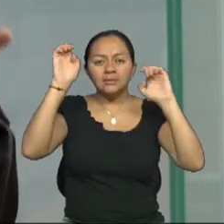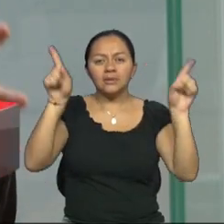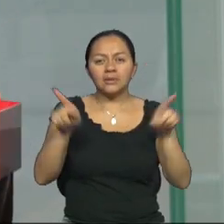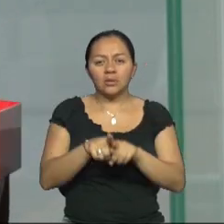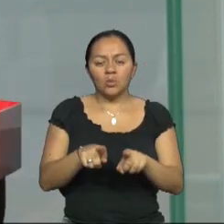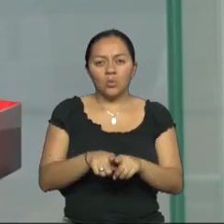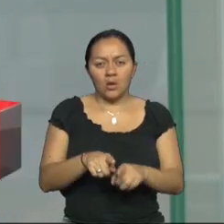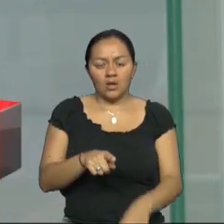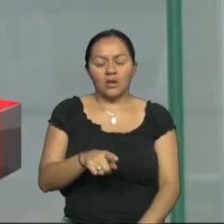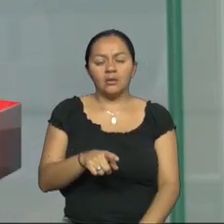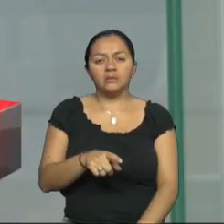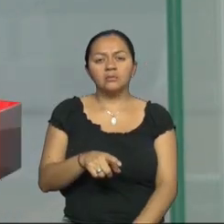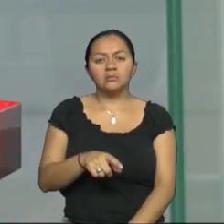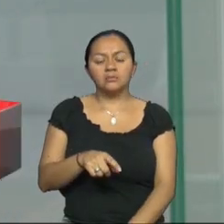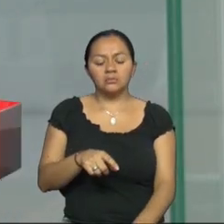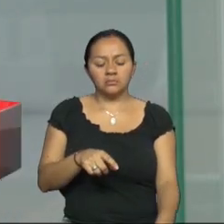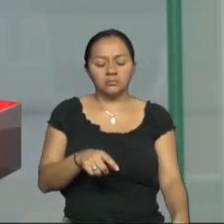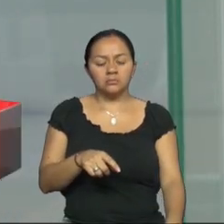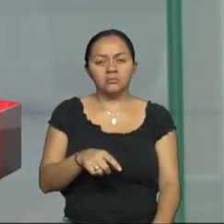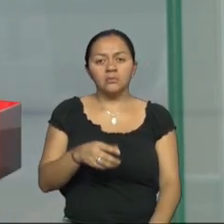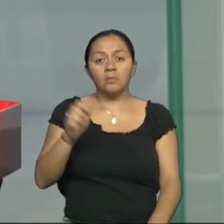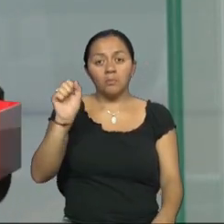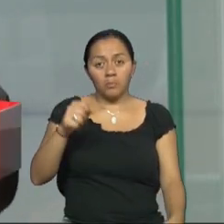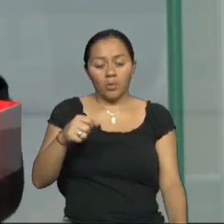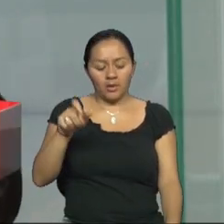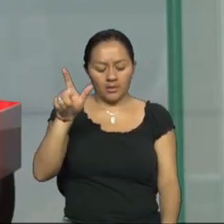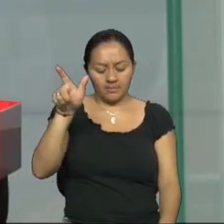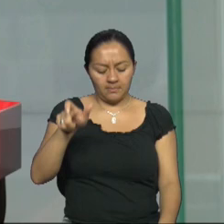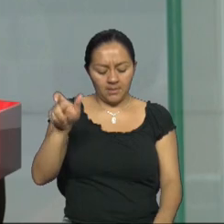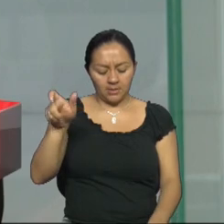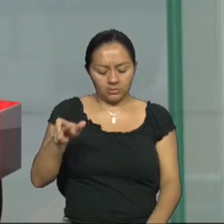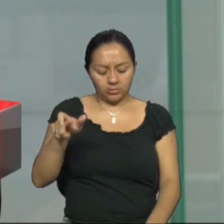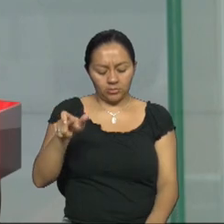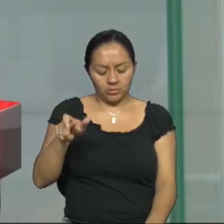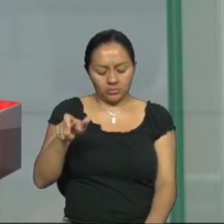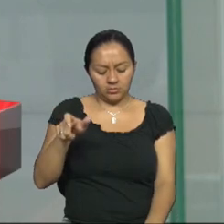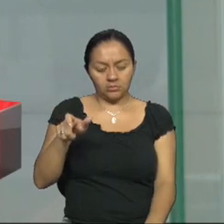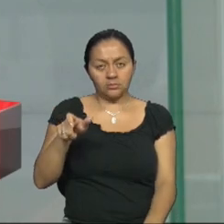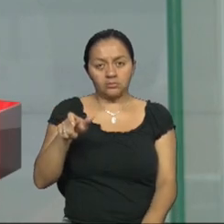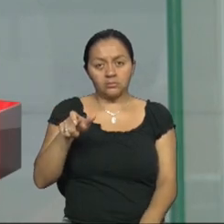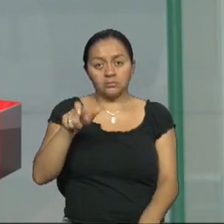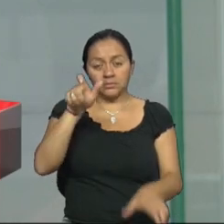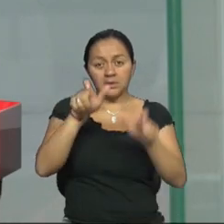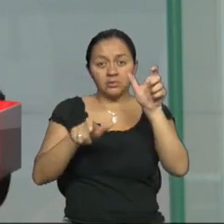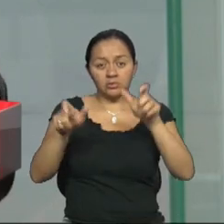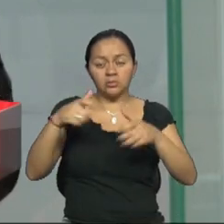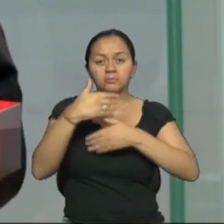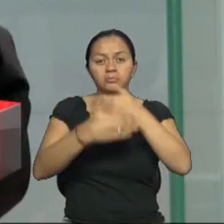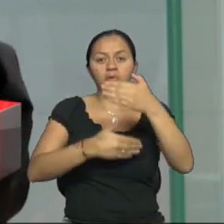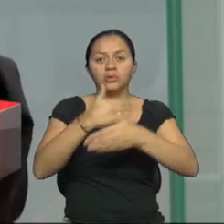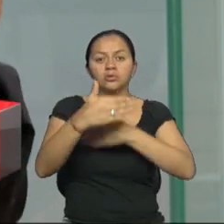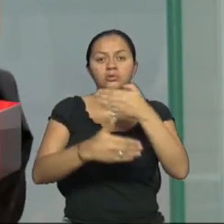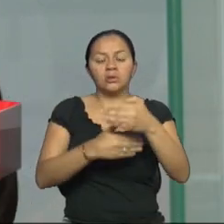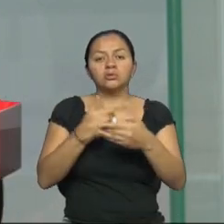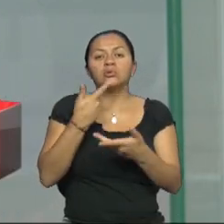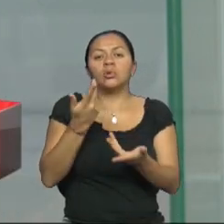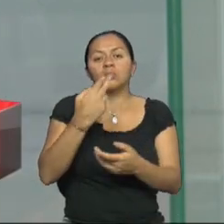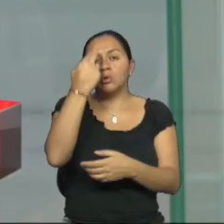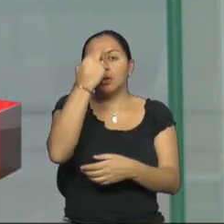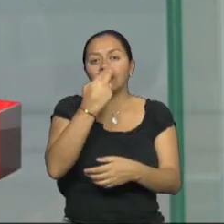es una estrategia que permite que los ciudadanos sean copartícipes de un proceso de construcción, una